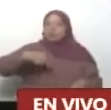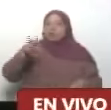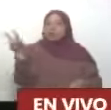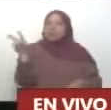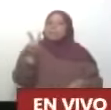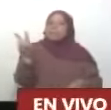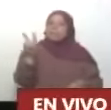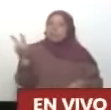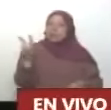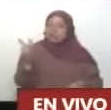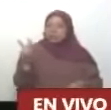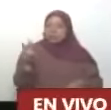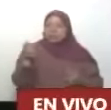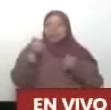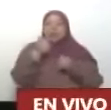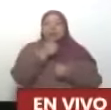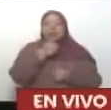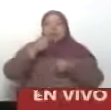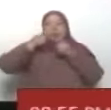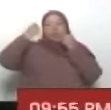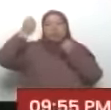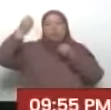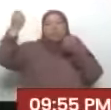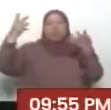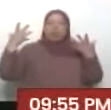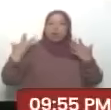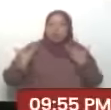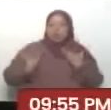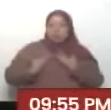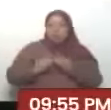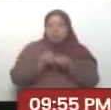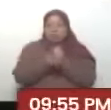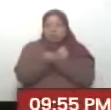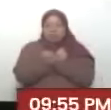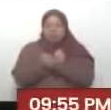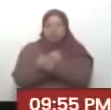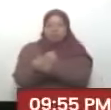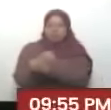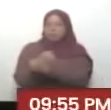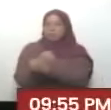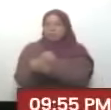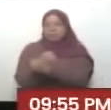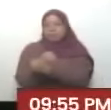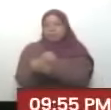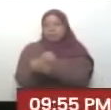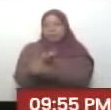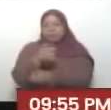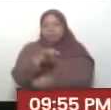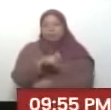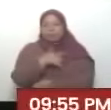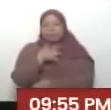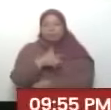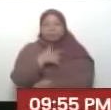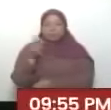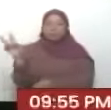venezolanos quienes luchamos junto al amor. Somos